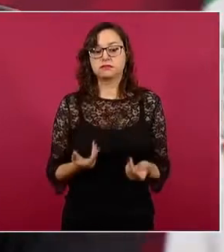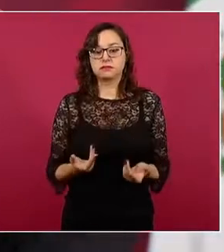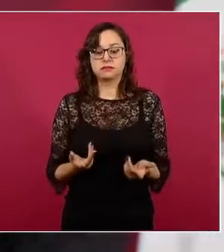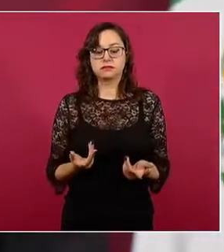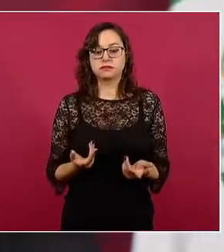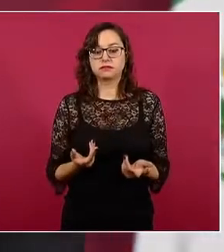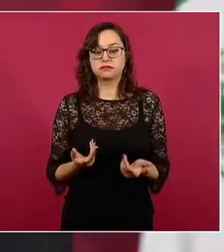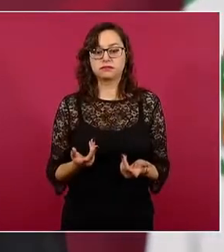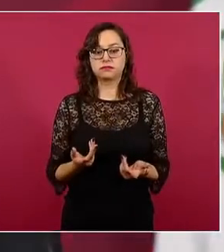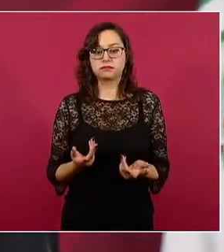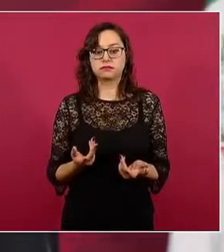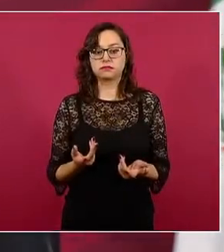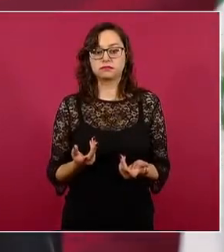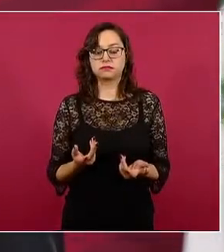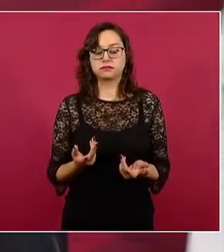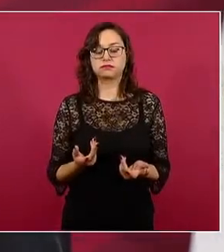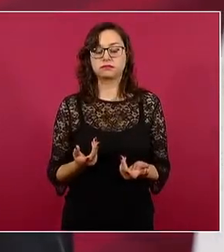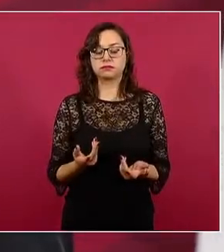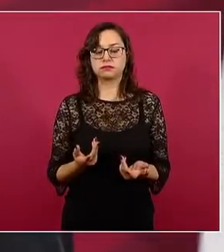con